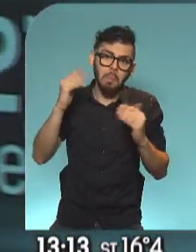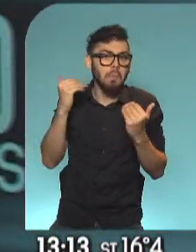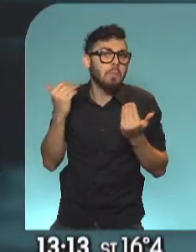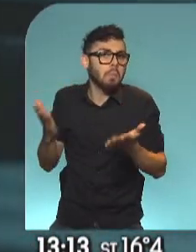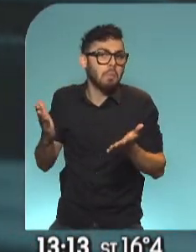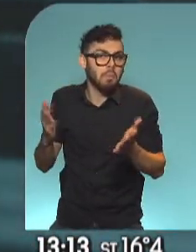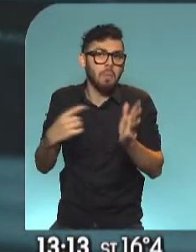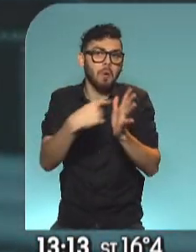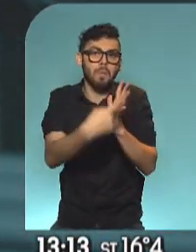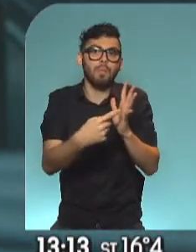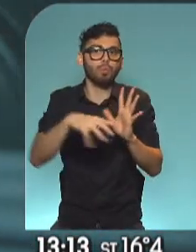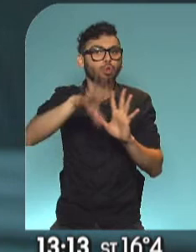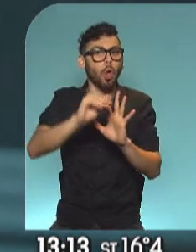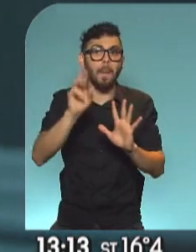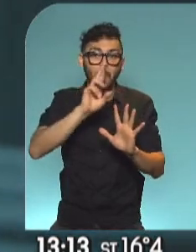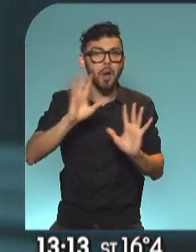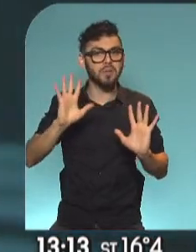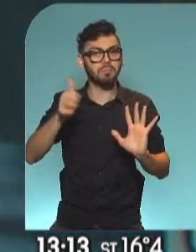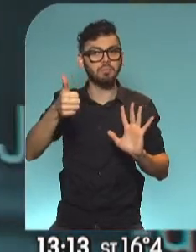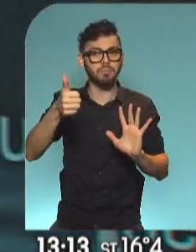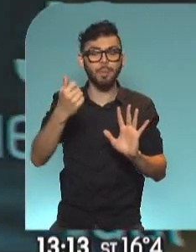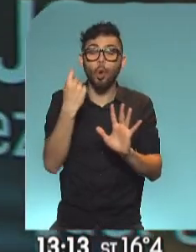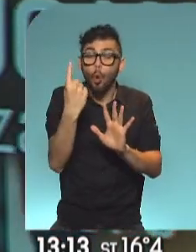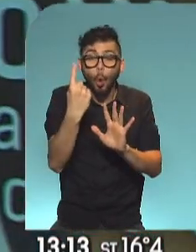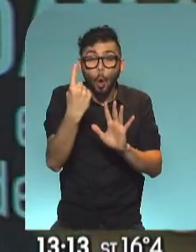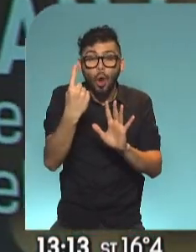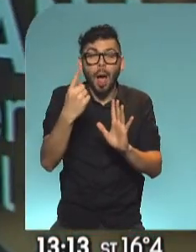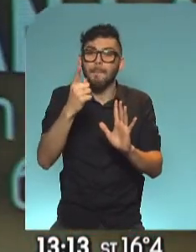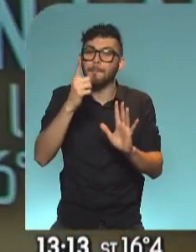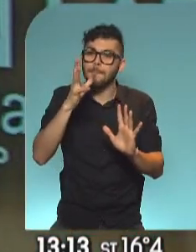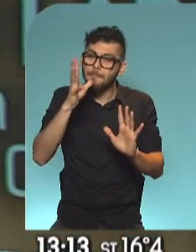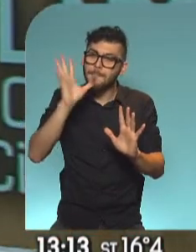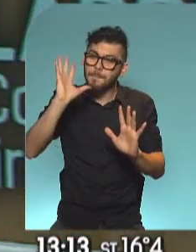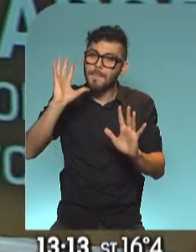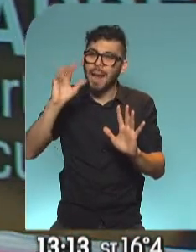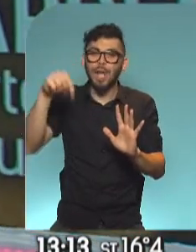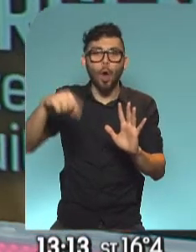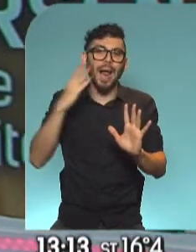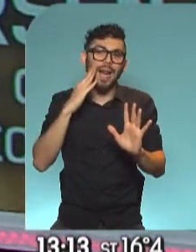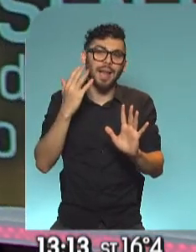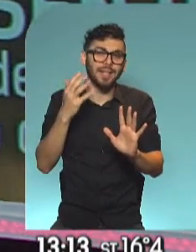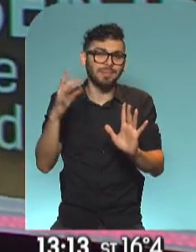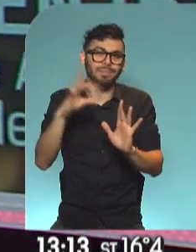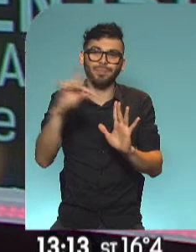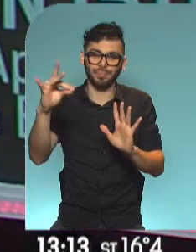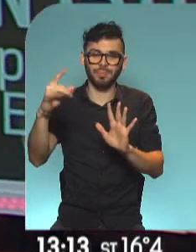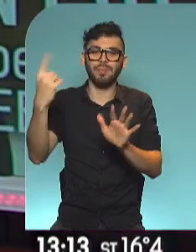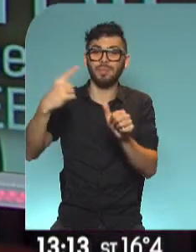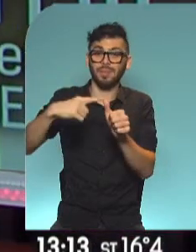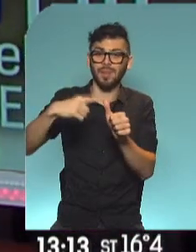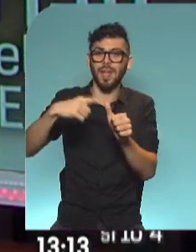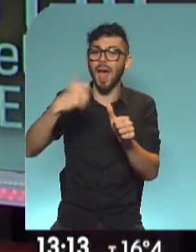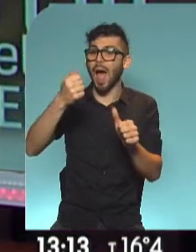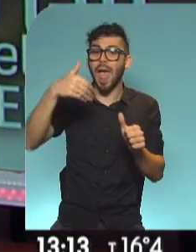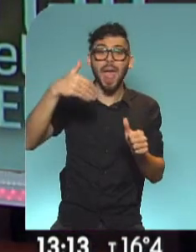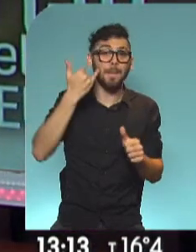va a ser mujer. Pero hay una, Yelén, que es la que se supone que va a ser anunciado hoy a la tarde, ¿verdad? Y es esta, Amy Coney Barrett,